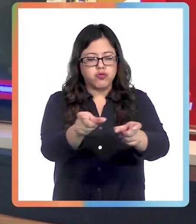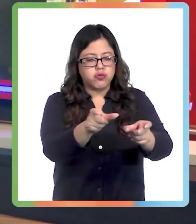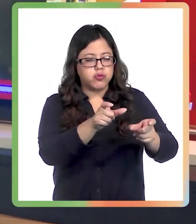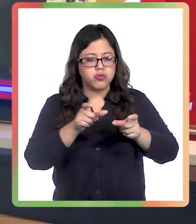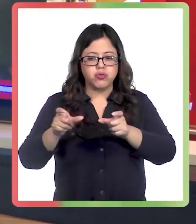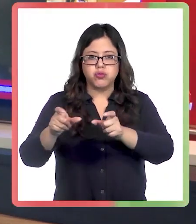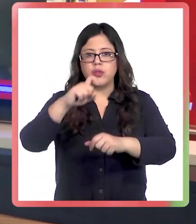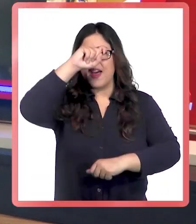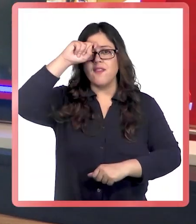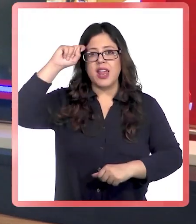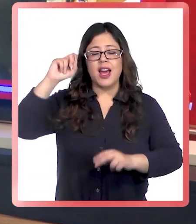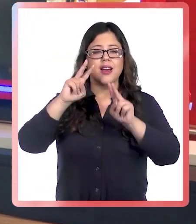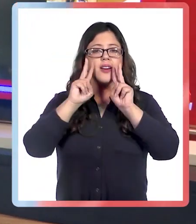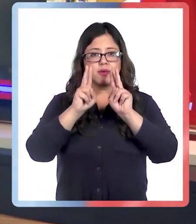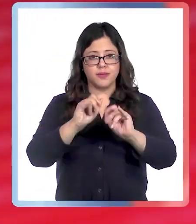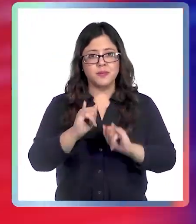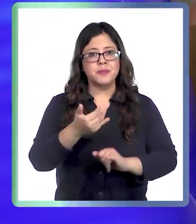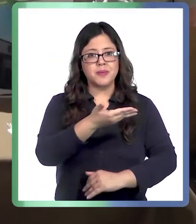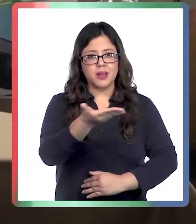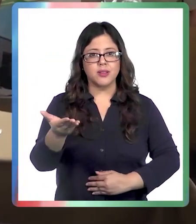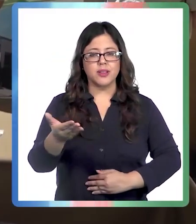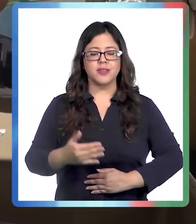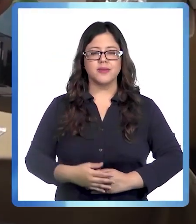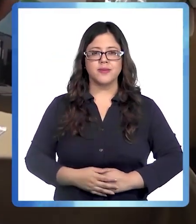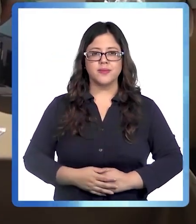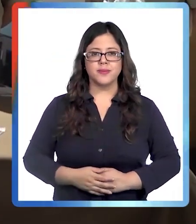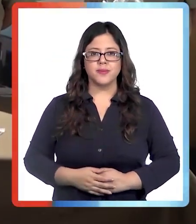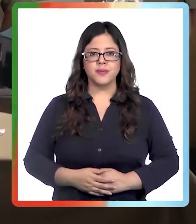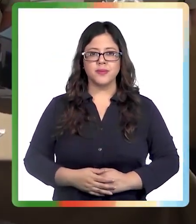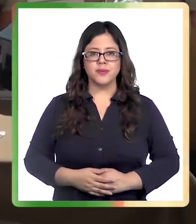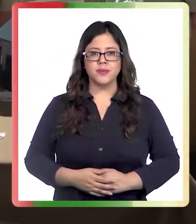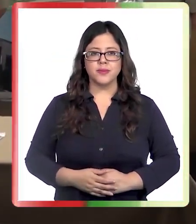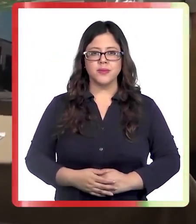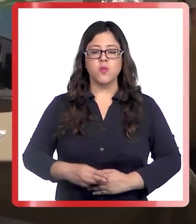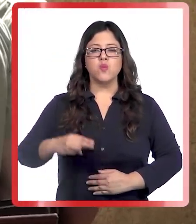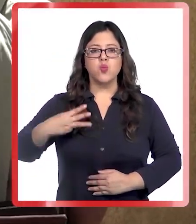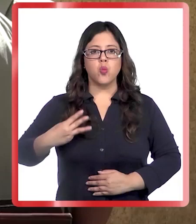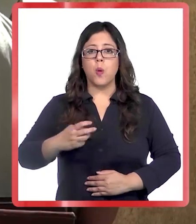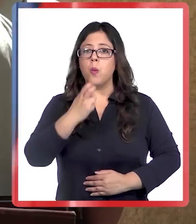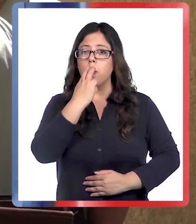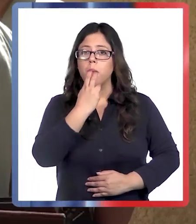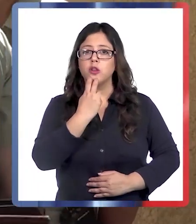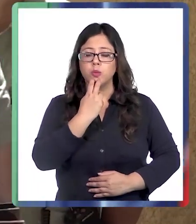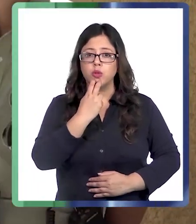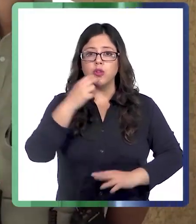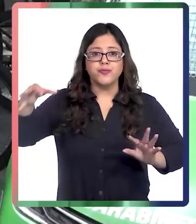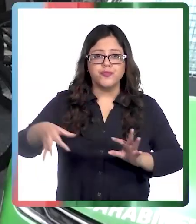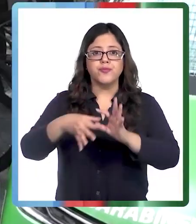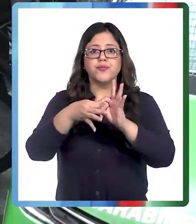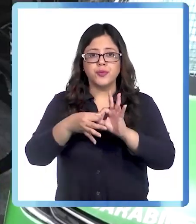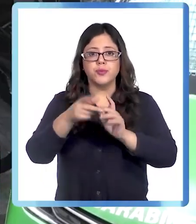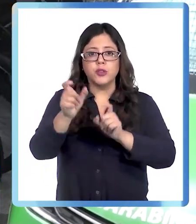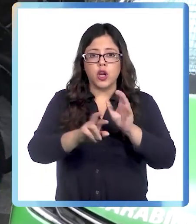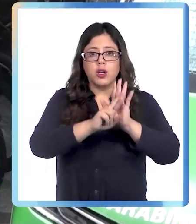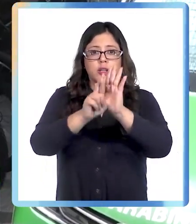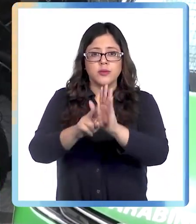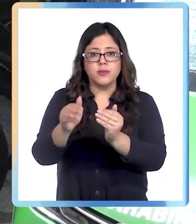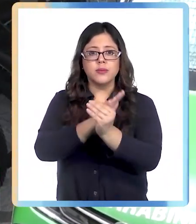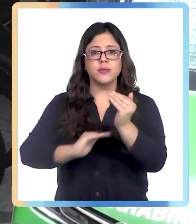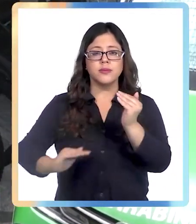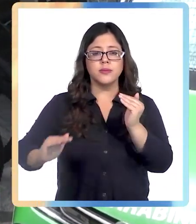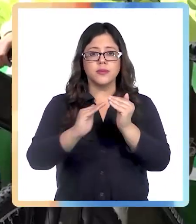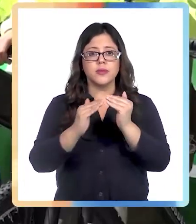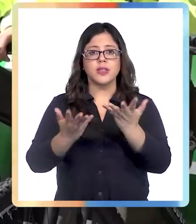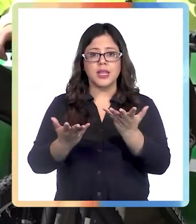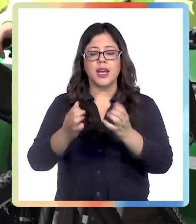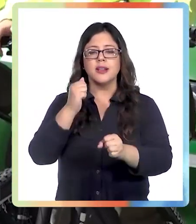verano. Canal 5 de Puerto Montt con esta nota. La municipalidad de Puerto Montt, en conjunto con los dirigentes vecinales, han desarrollado un